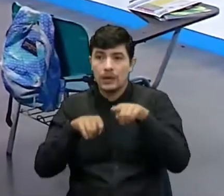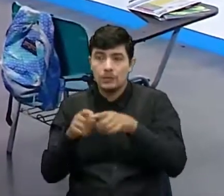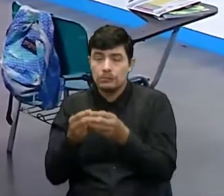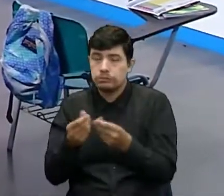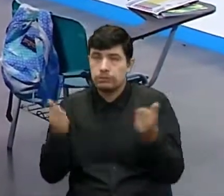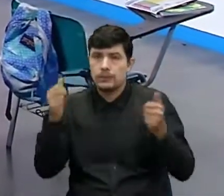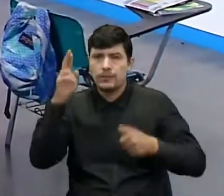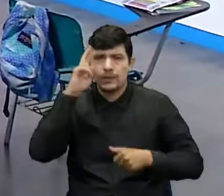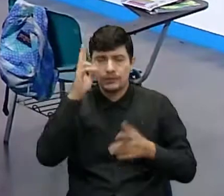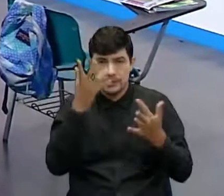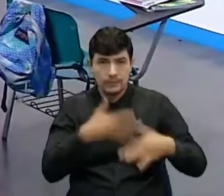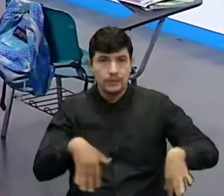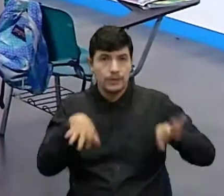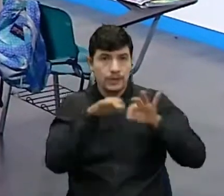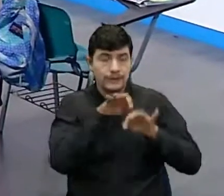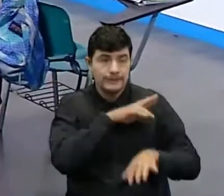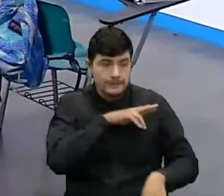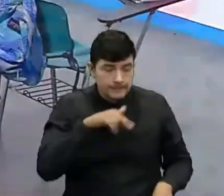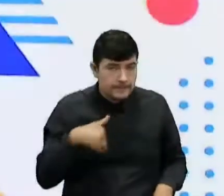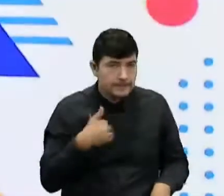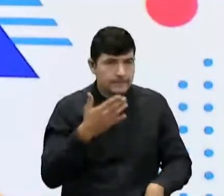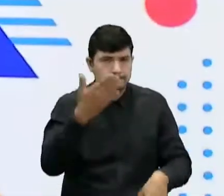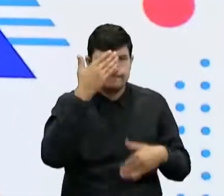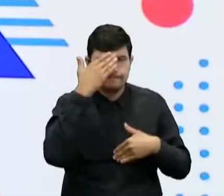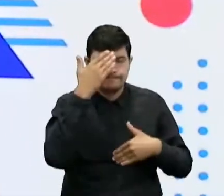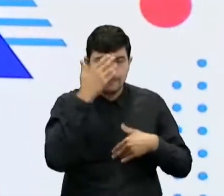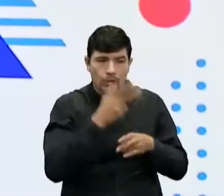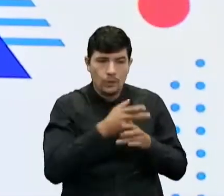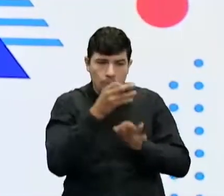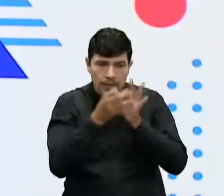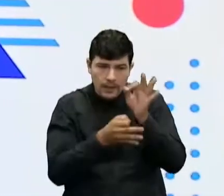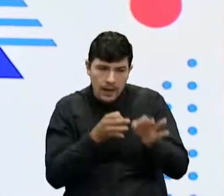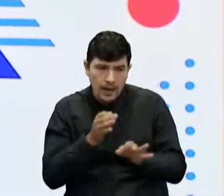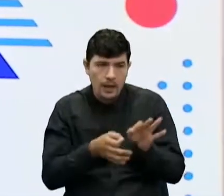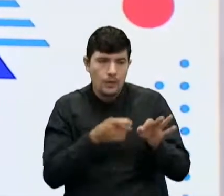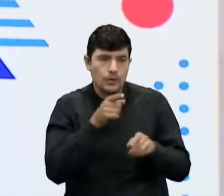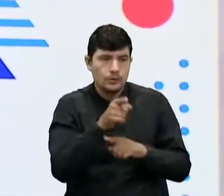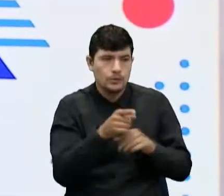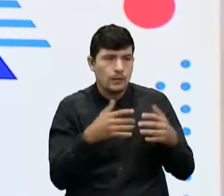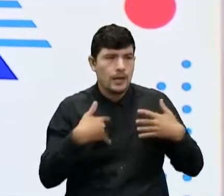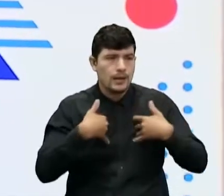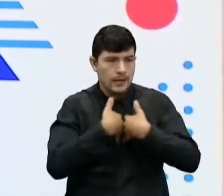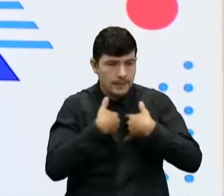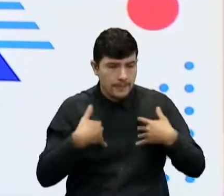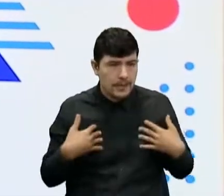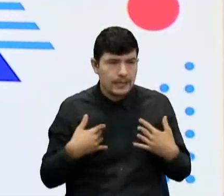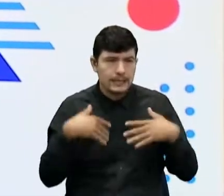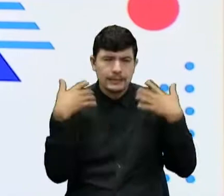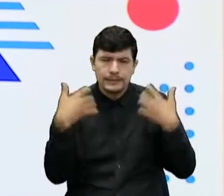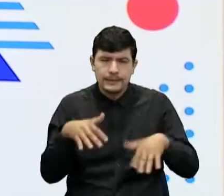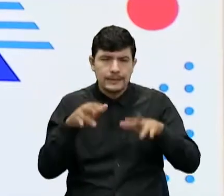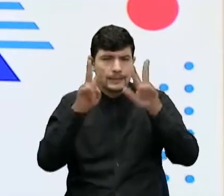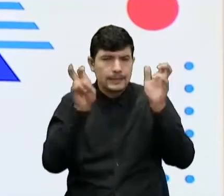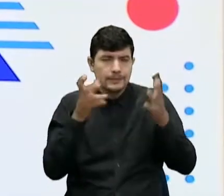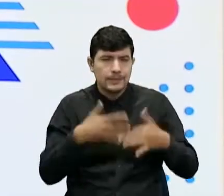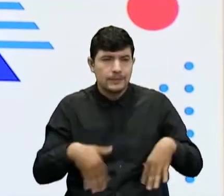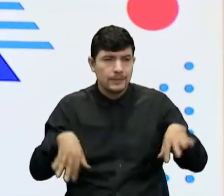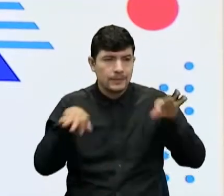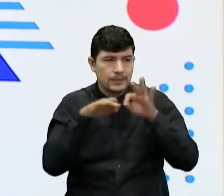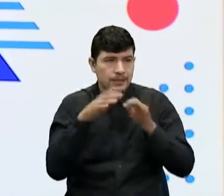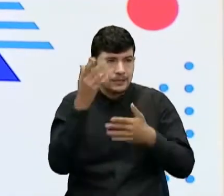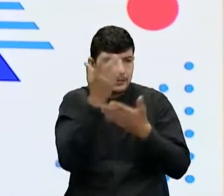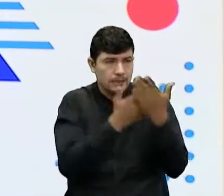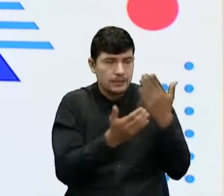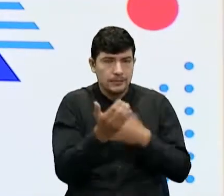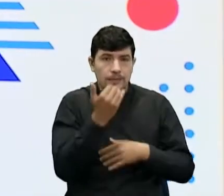muy importante Que nosotros Conservemos Todos estos animales Miren Que tan importante es Que